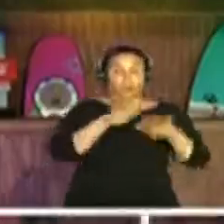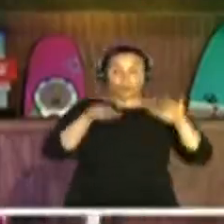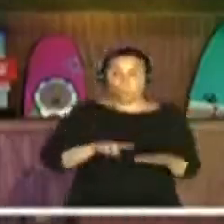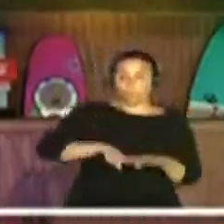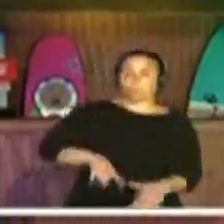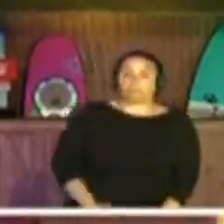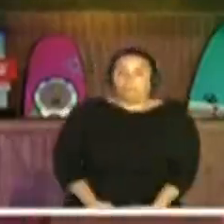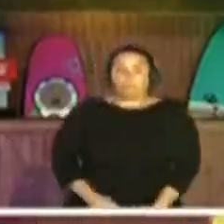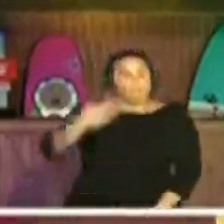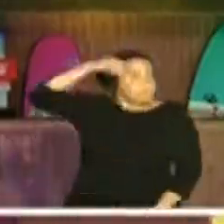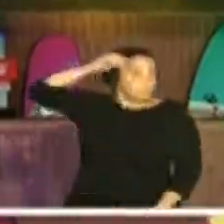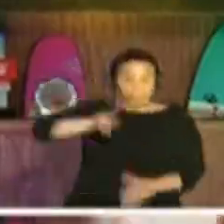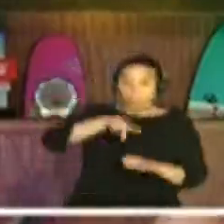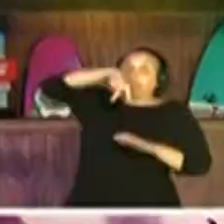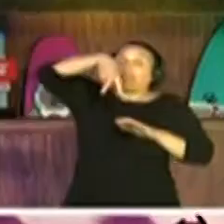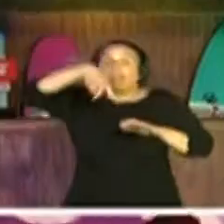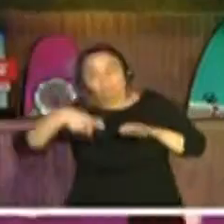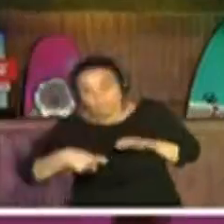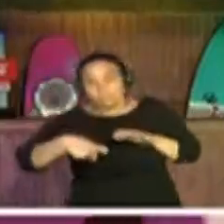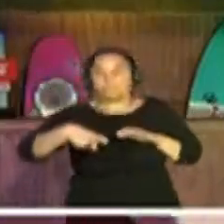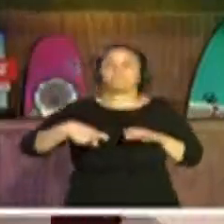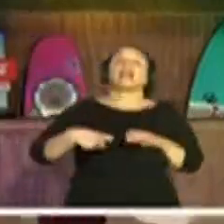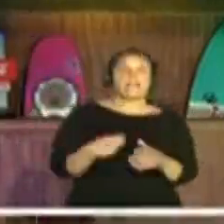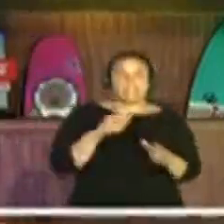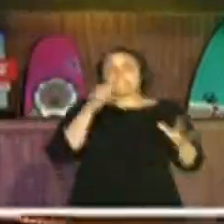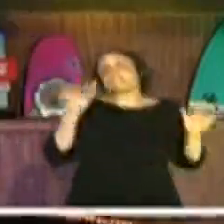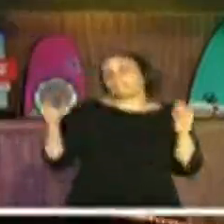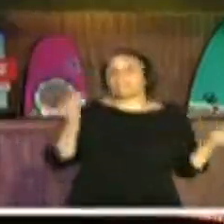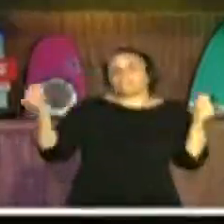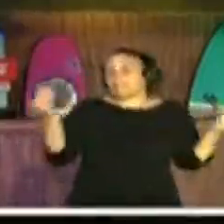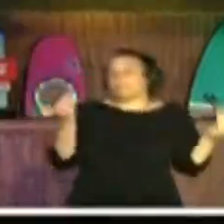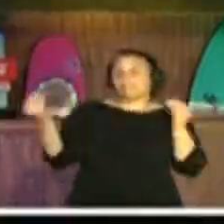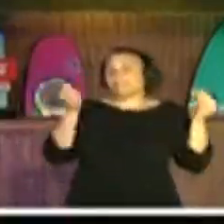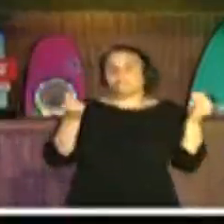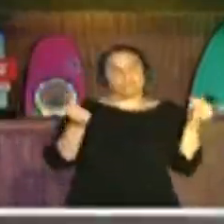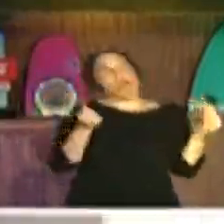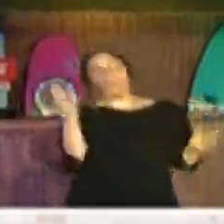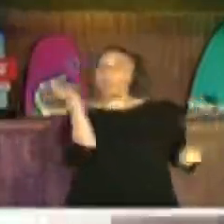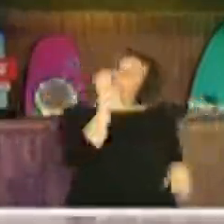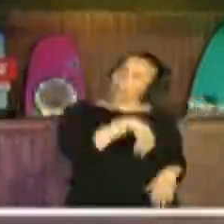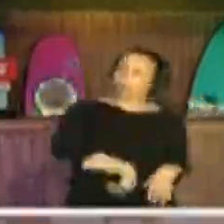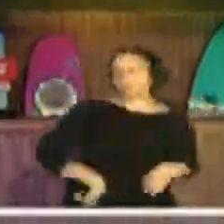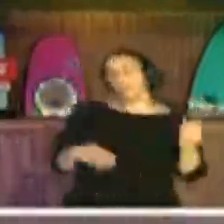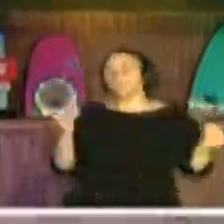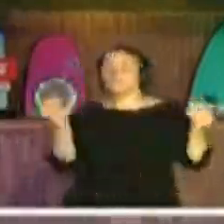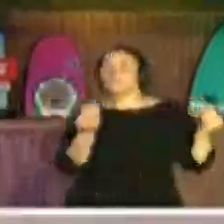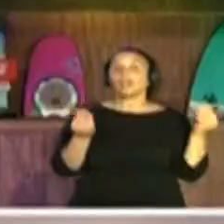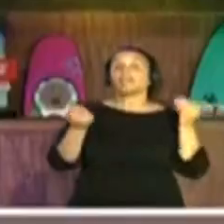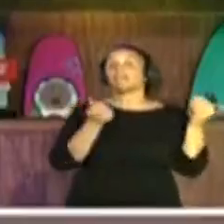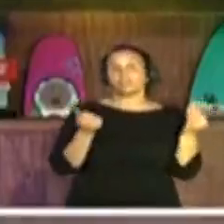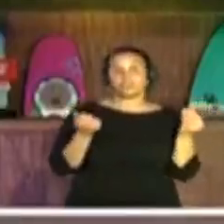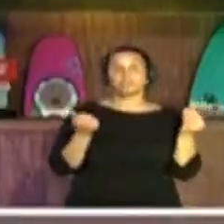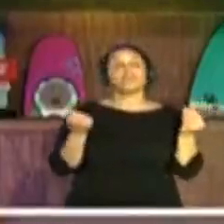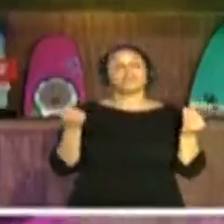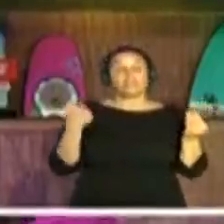pelo me coloco y también la macana. Tiki, tiki, tiki, tiki, tiki, Romén. Tiki, tiki, tiki, tiki, tiki. La echo a